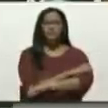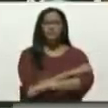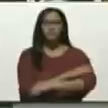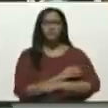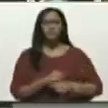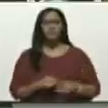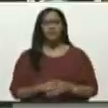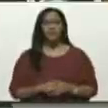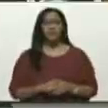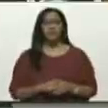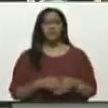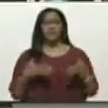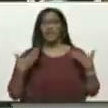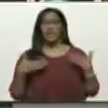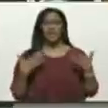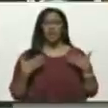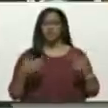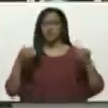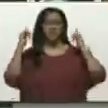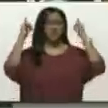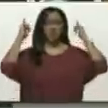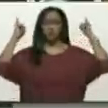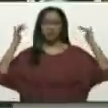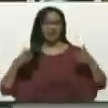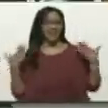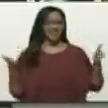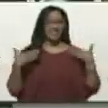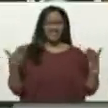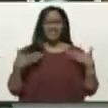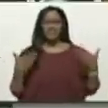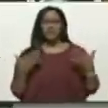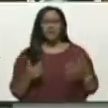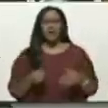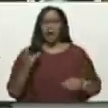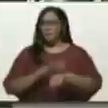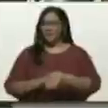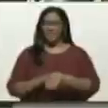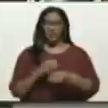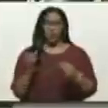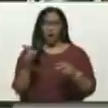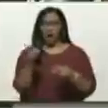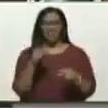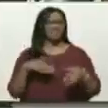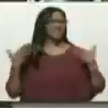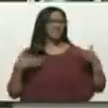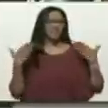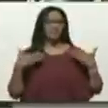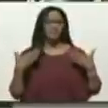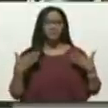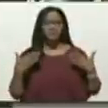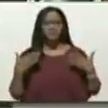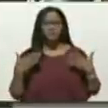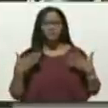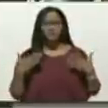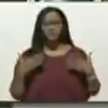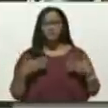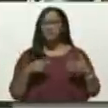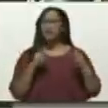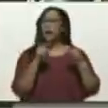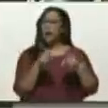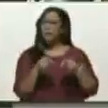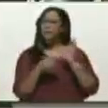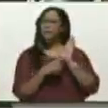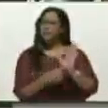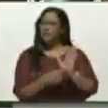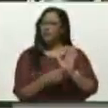sectores opositores que se alegraron, casi hicieron fiesta, ¿no? Cuando presentaron a este señor detenido. Contrasta mucho cómo presentaron a este, a cómo